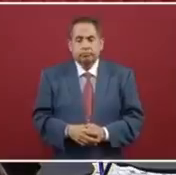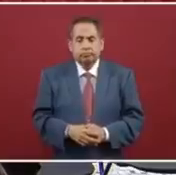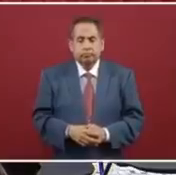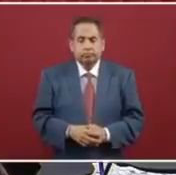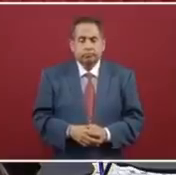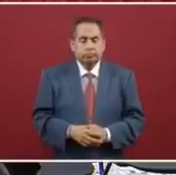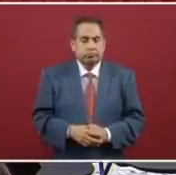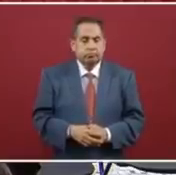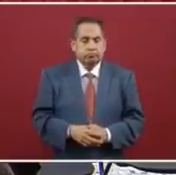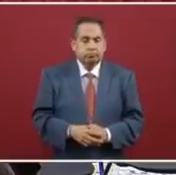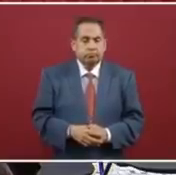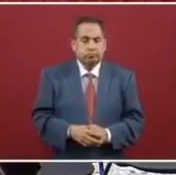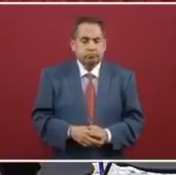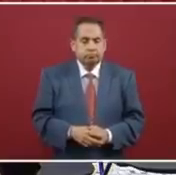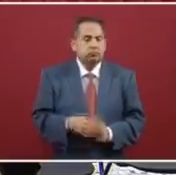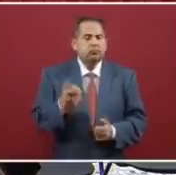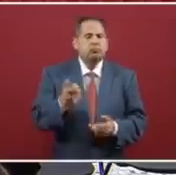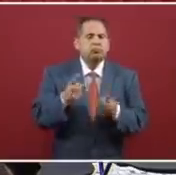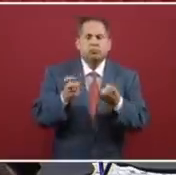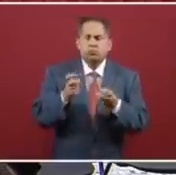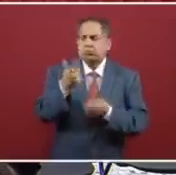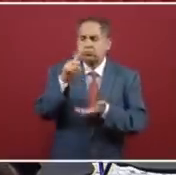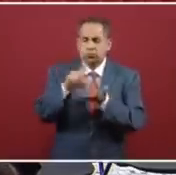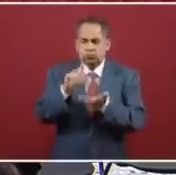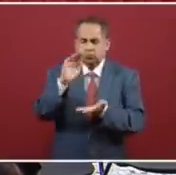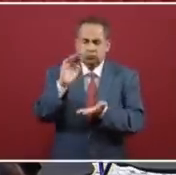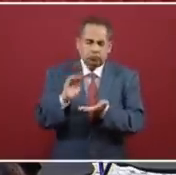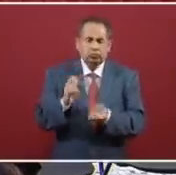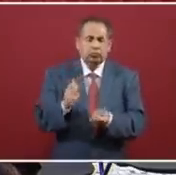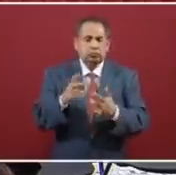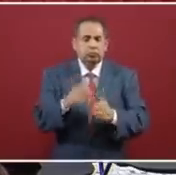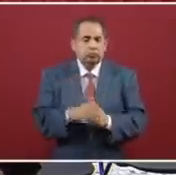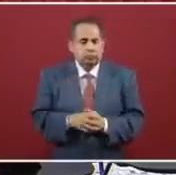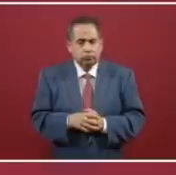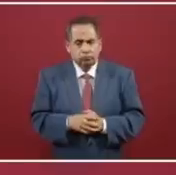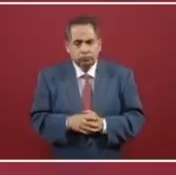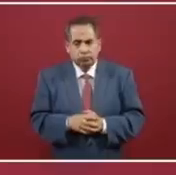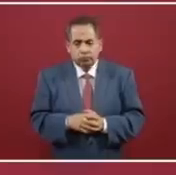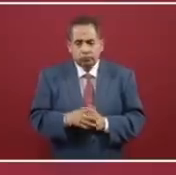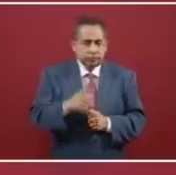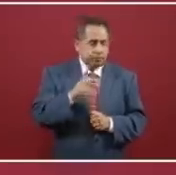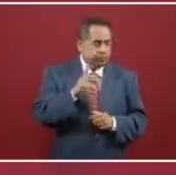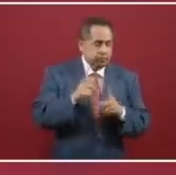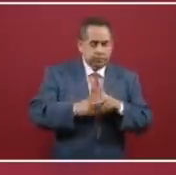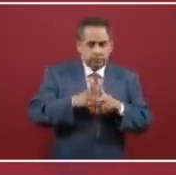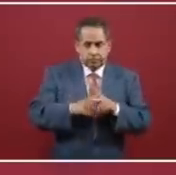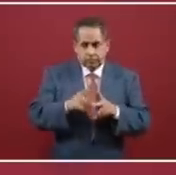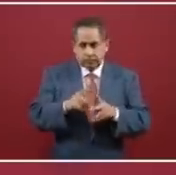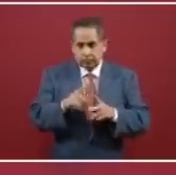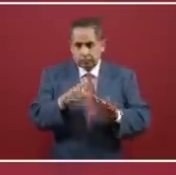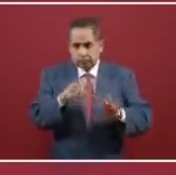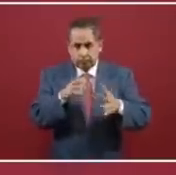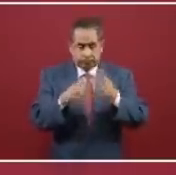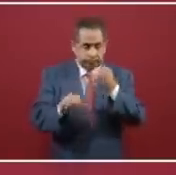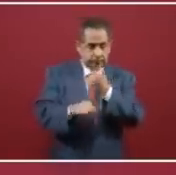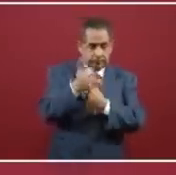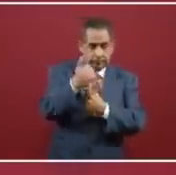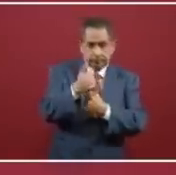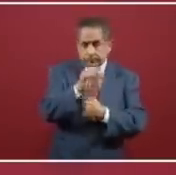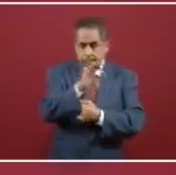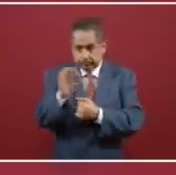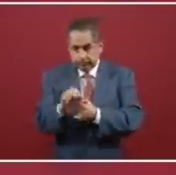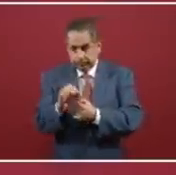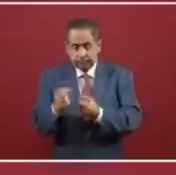de un litro va desde cuantos hasta cuántos minutos el margen promedio así como el promedio es de 11 por